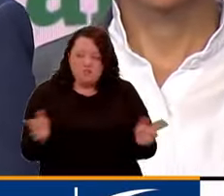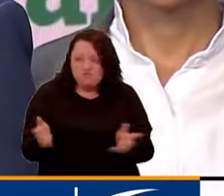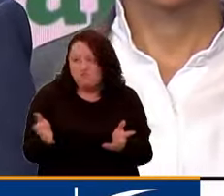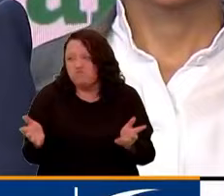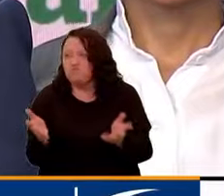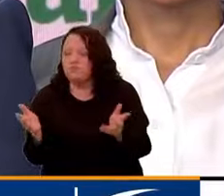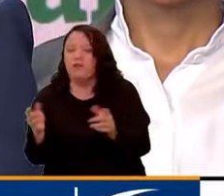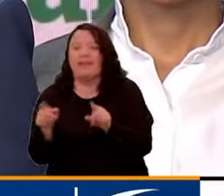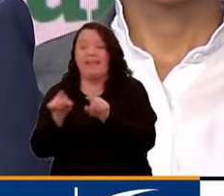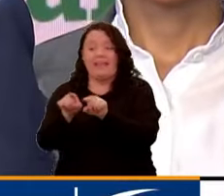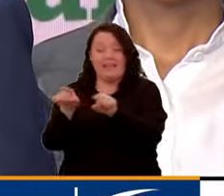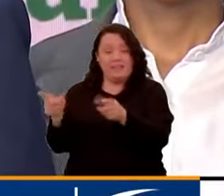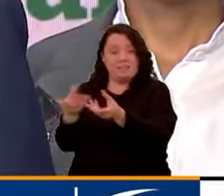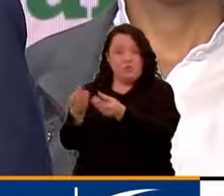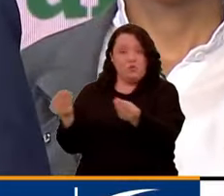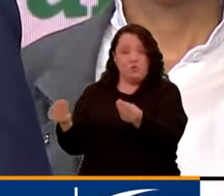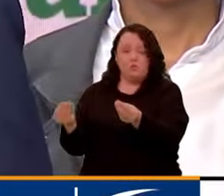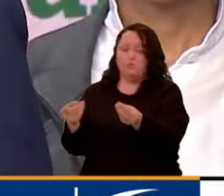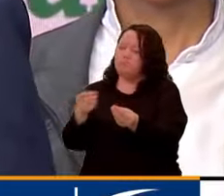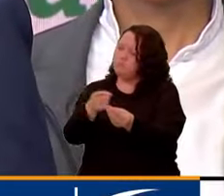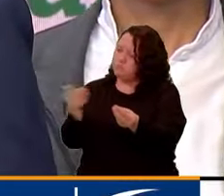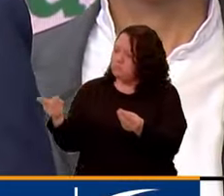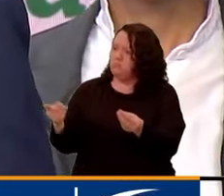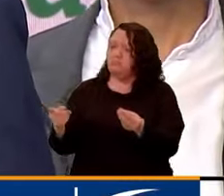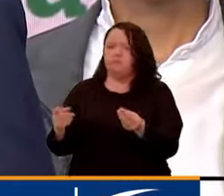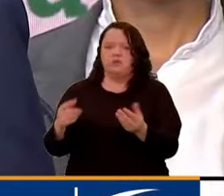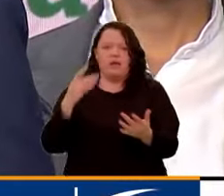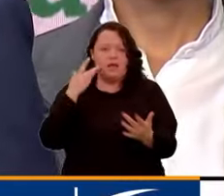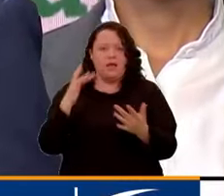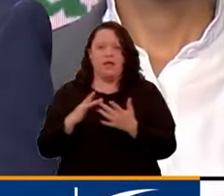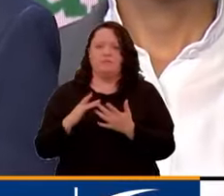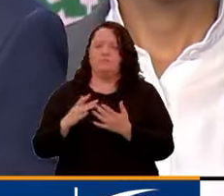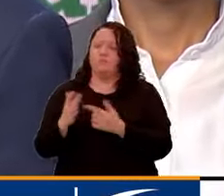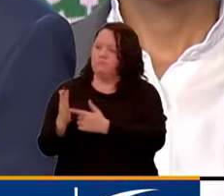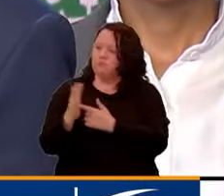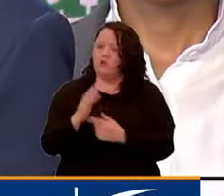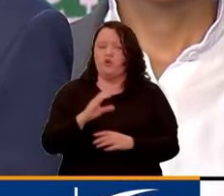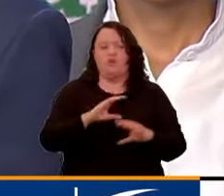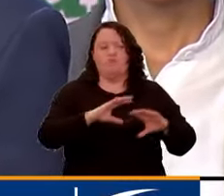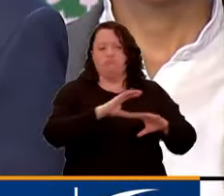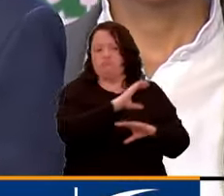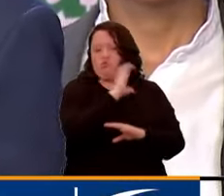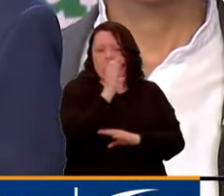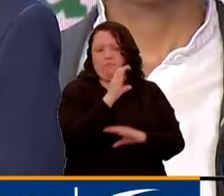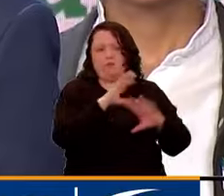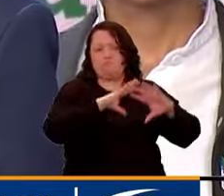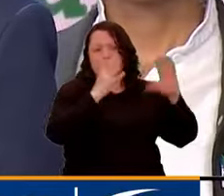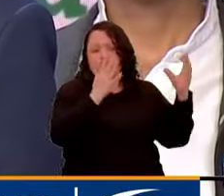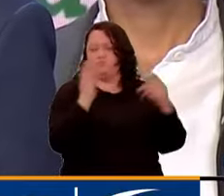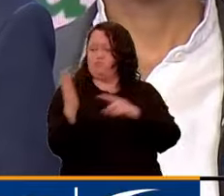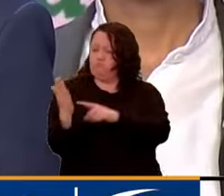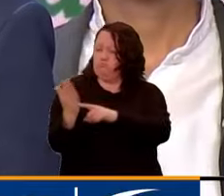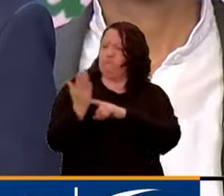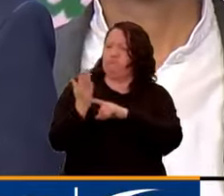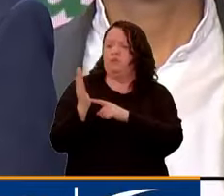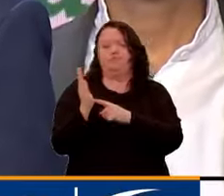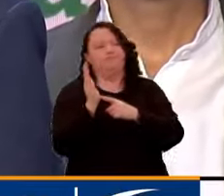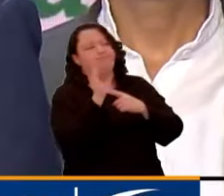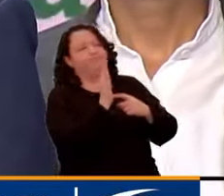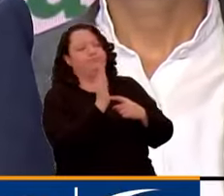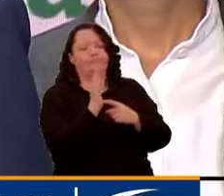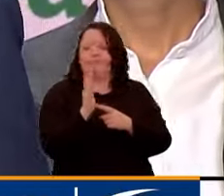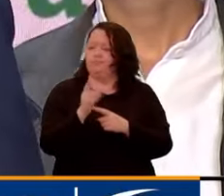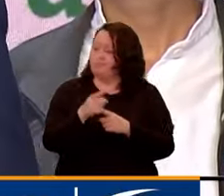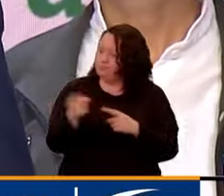violencia hagan un acto le envíen una señal al país y al mundo y